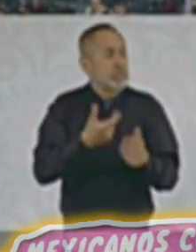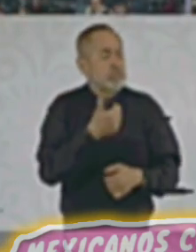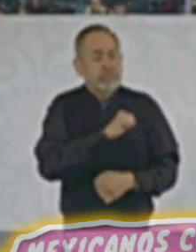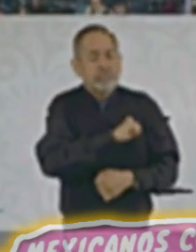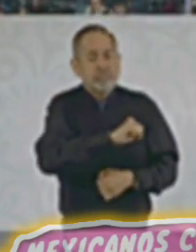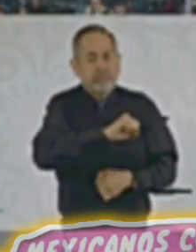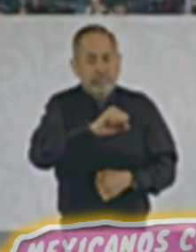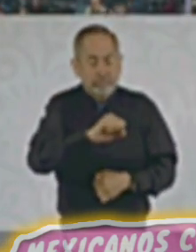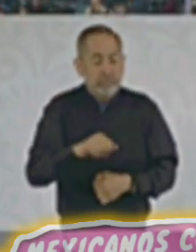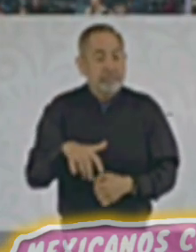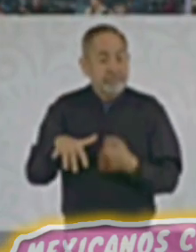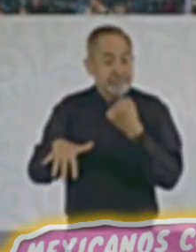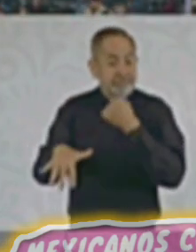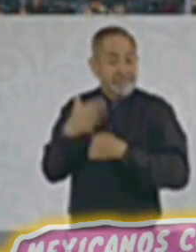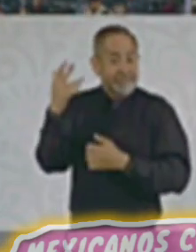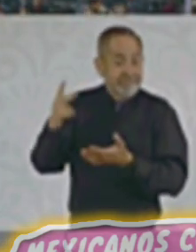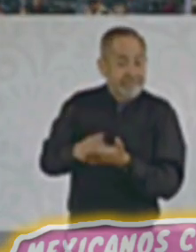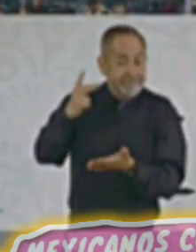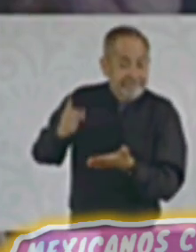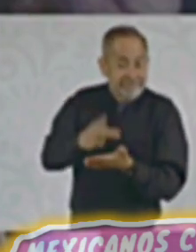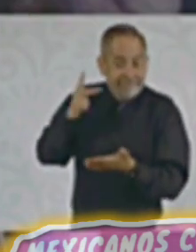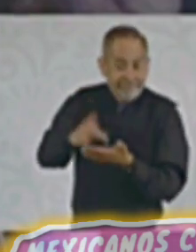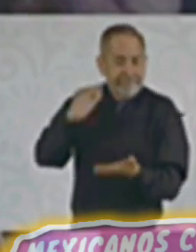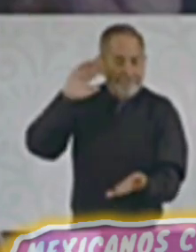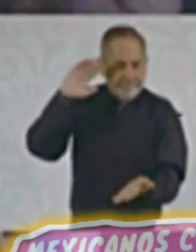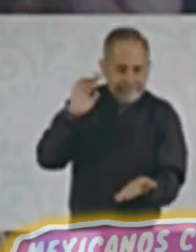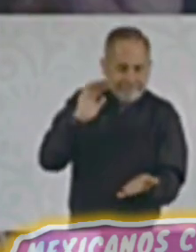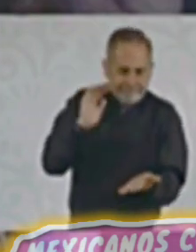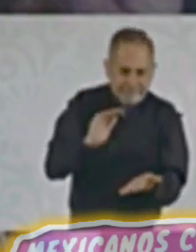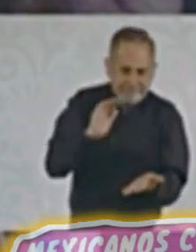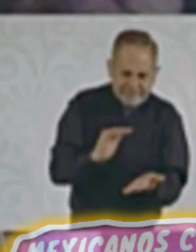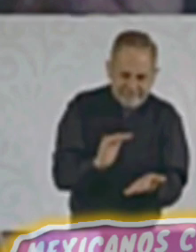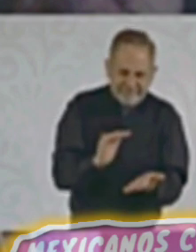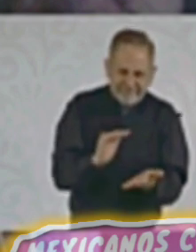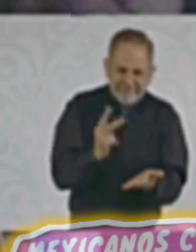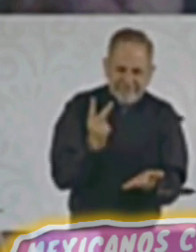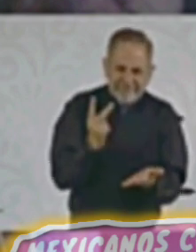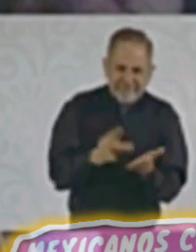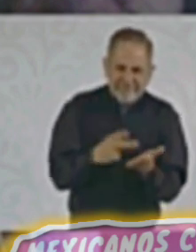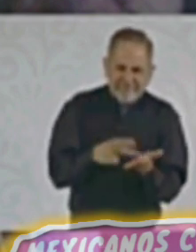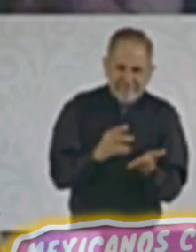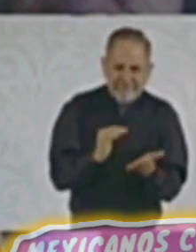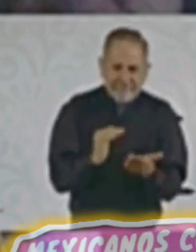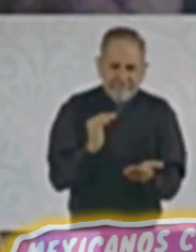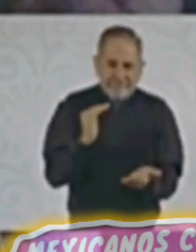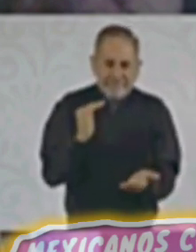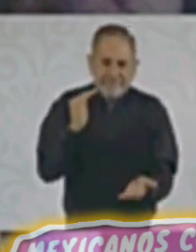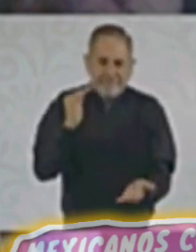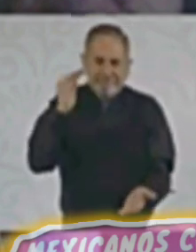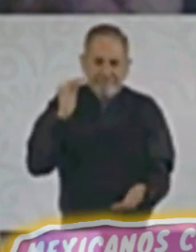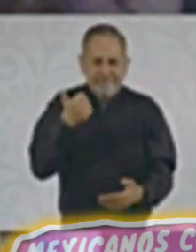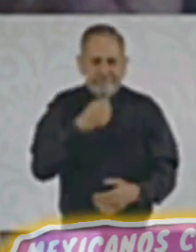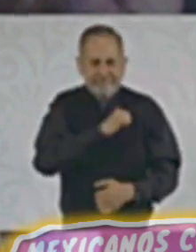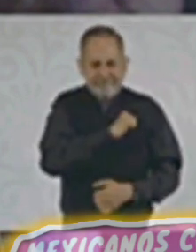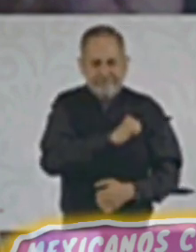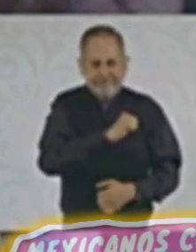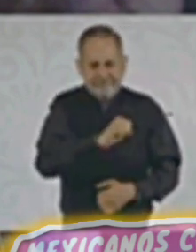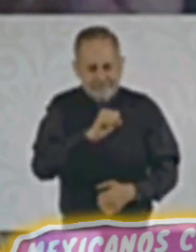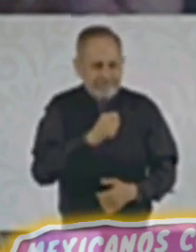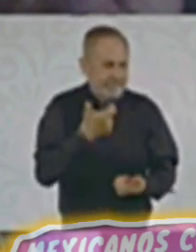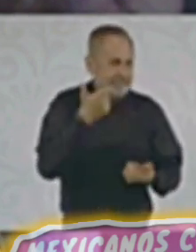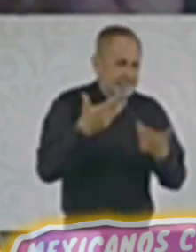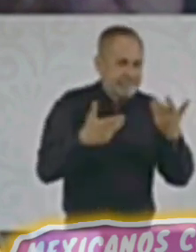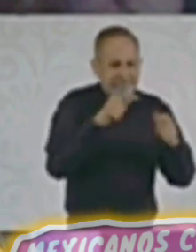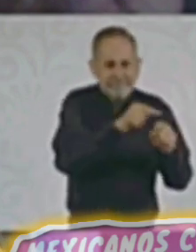ya disminuyendo esta, pero ahora esta es la segunda ocasión en la que aumentan los precios y particularmente todo lo que tiene o derivado de